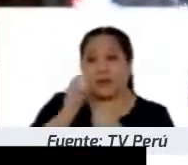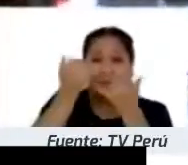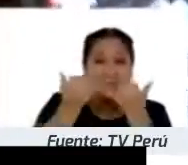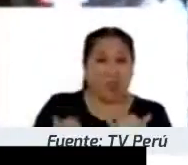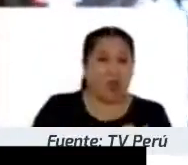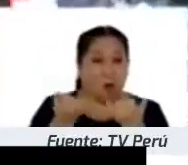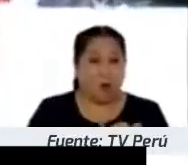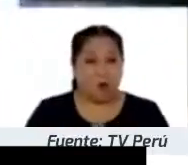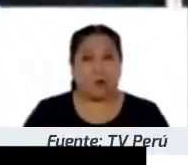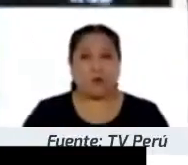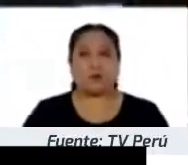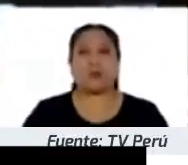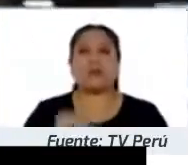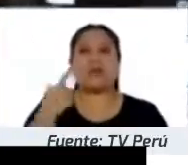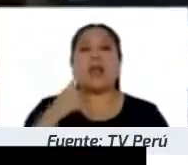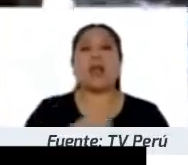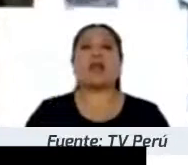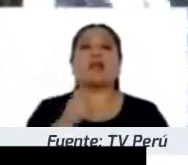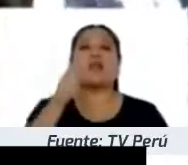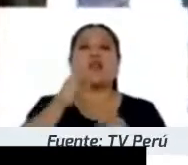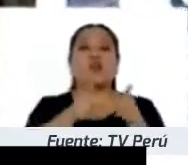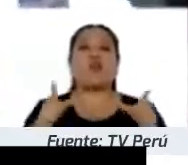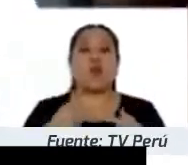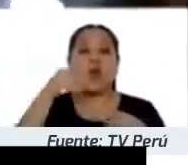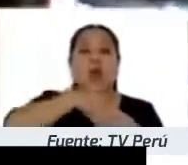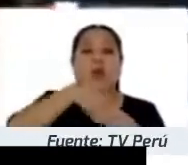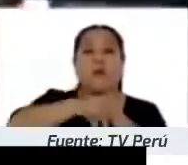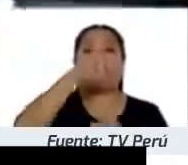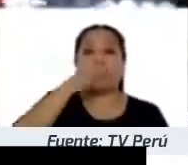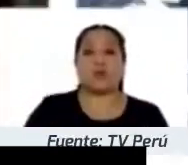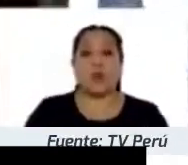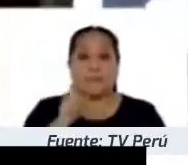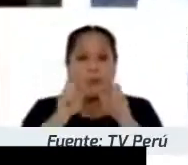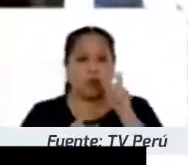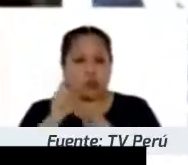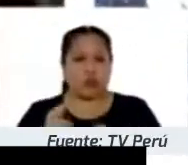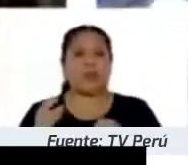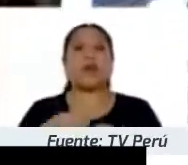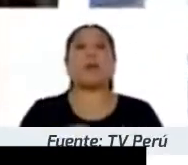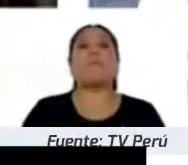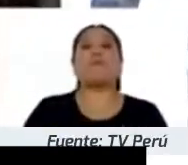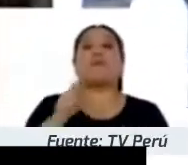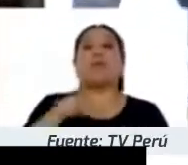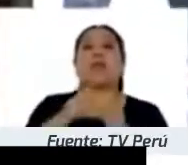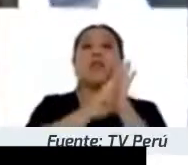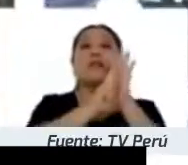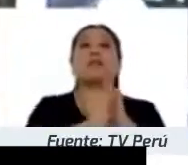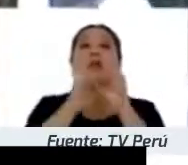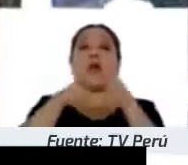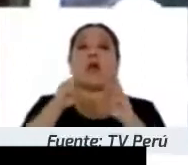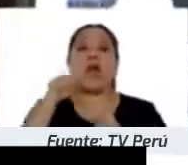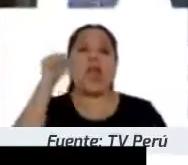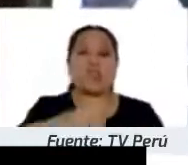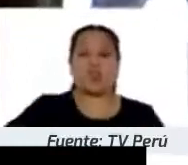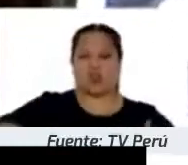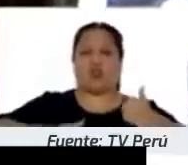hoy están allá en los centros de votación en calidad de personeros, esos han sido nuestros